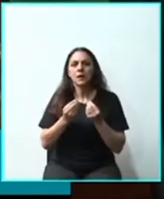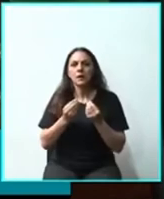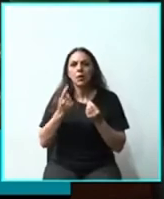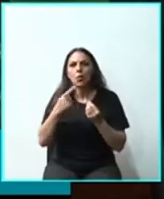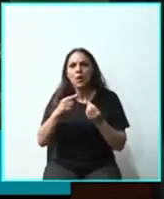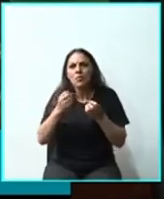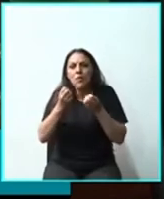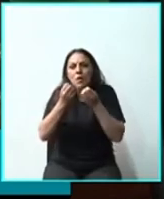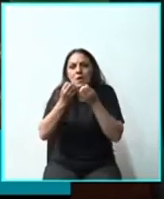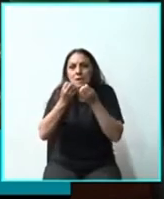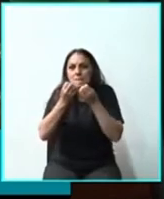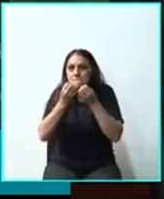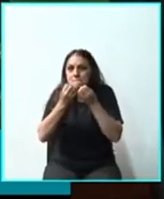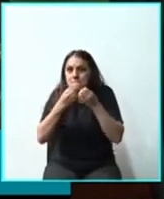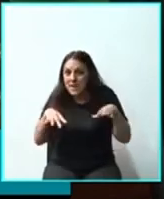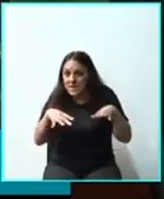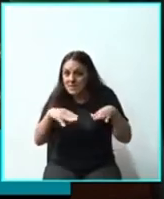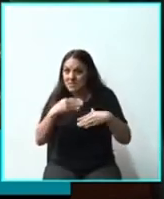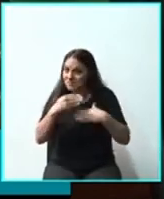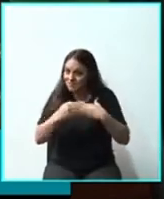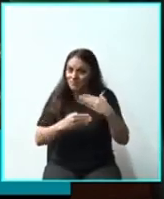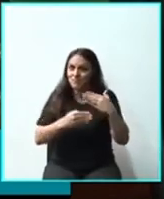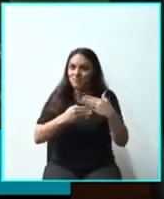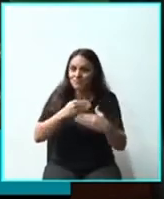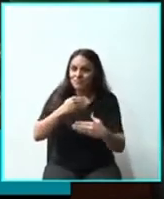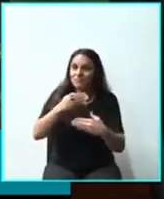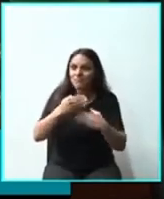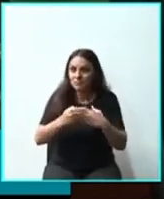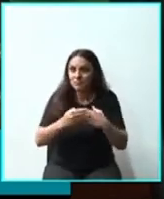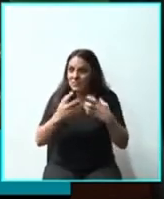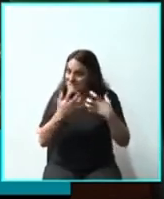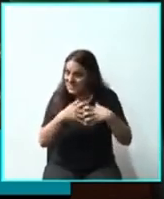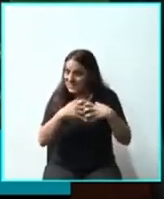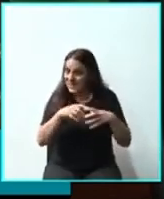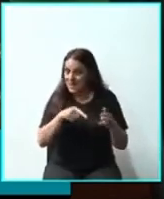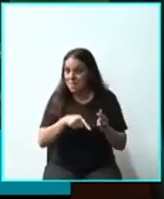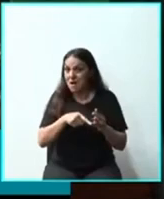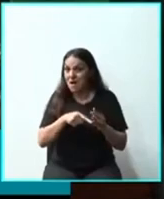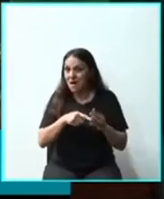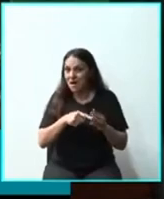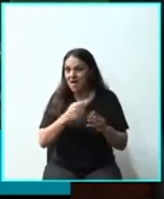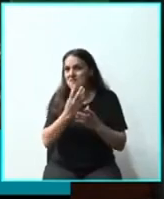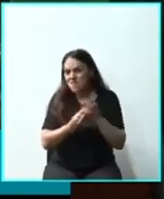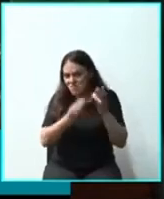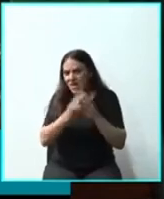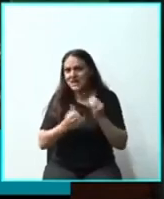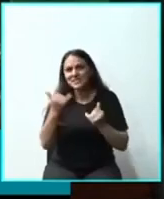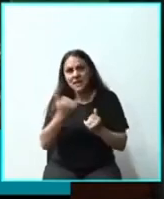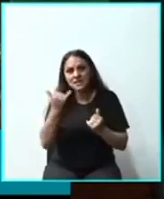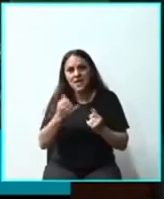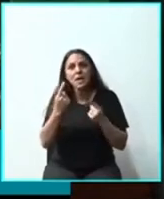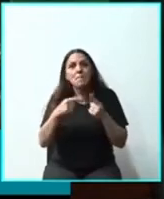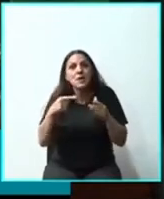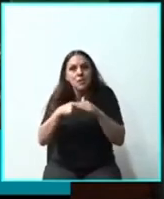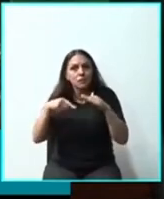parte embrionaria de esto, hubo errores, pero no fueron de la